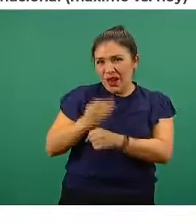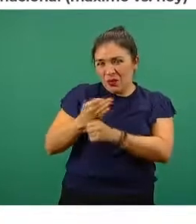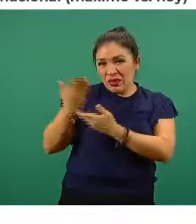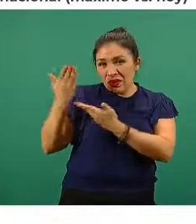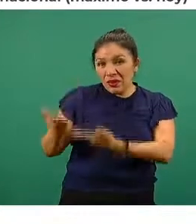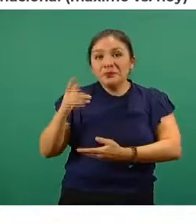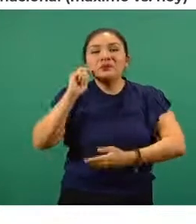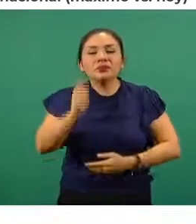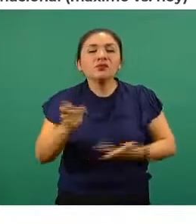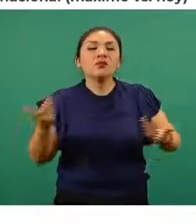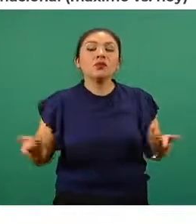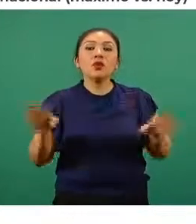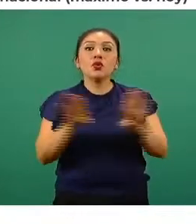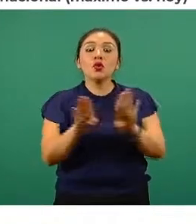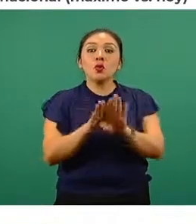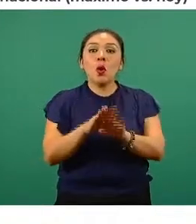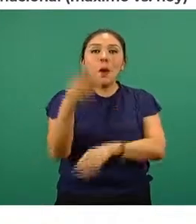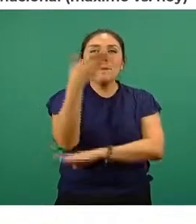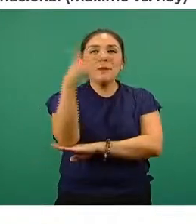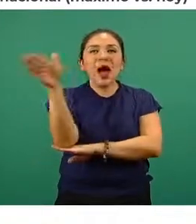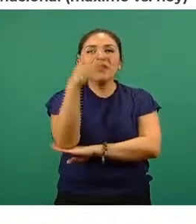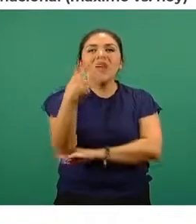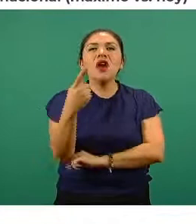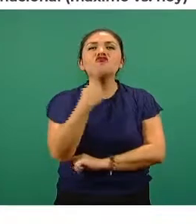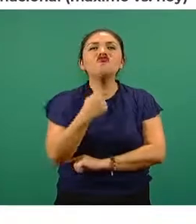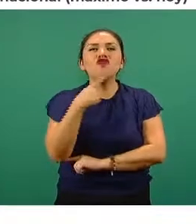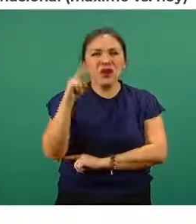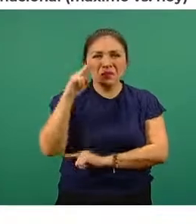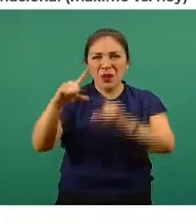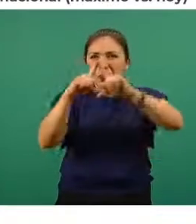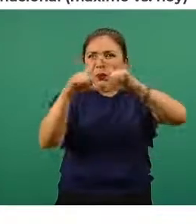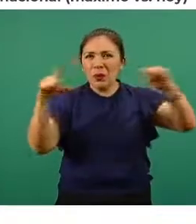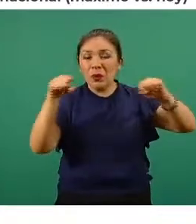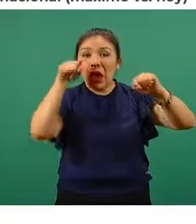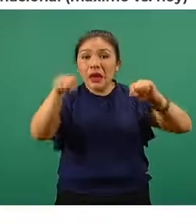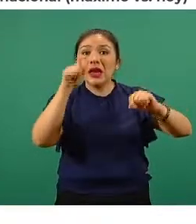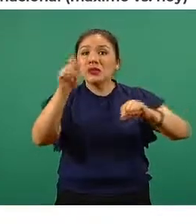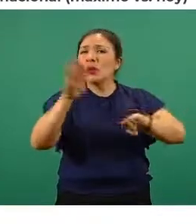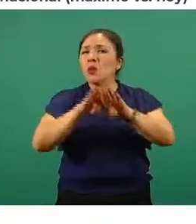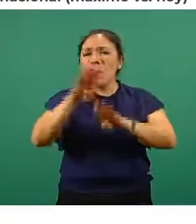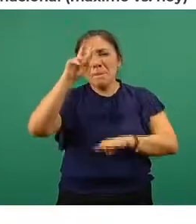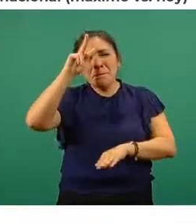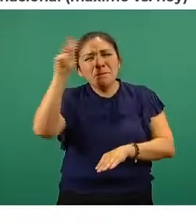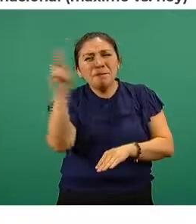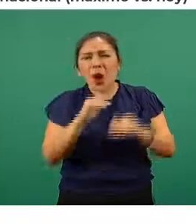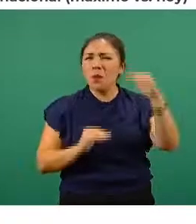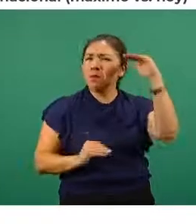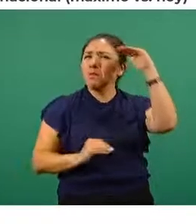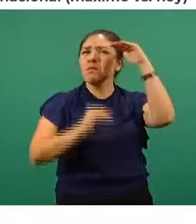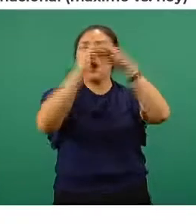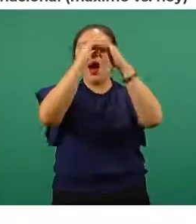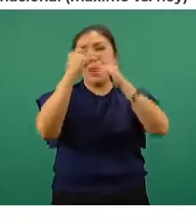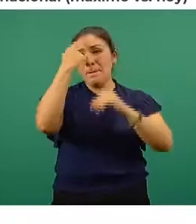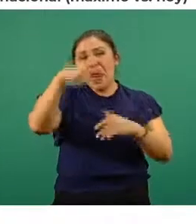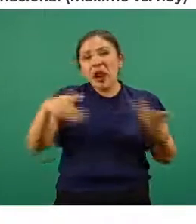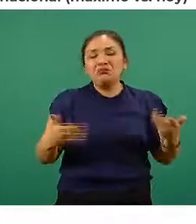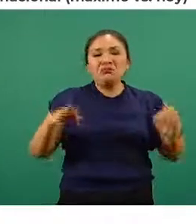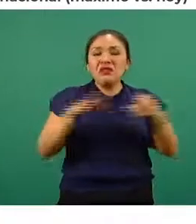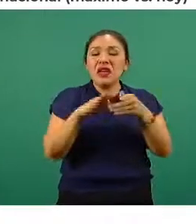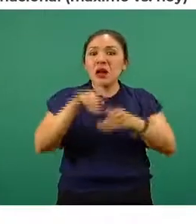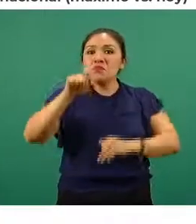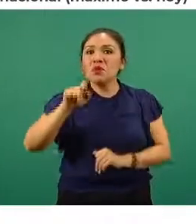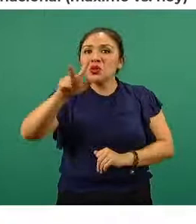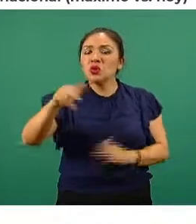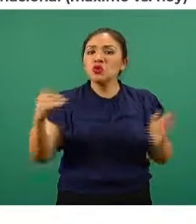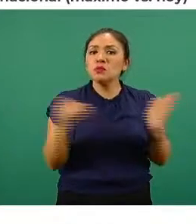como en la banderita roja llega a este máximo de tener alrededor de